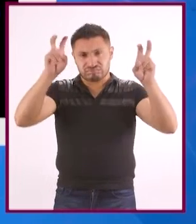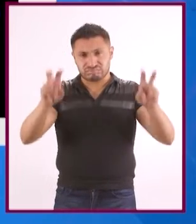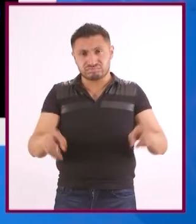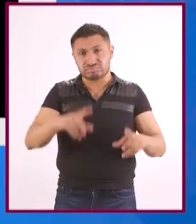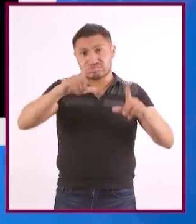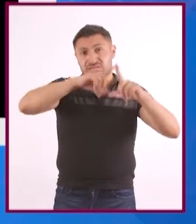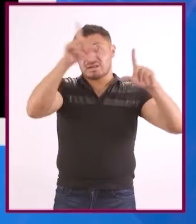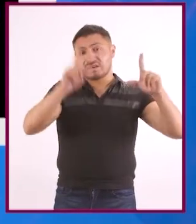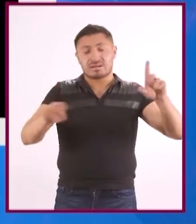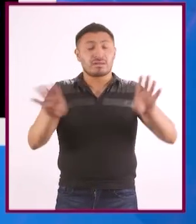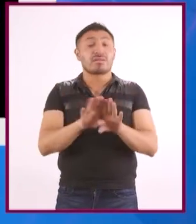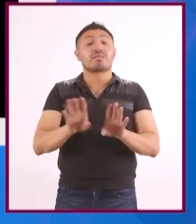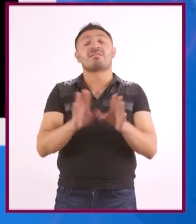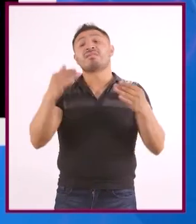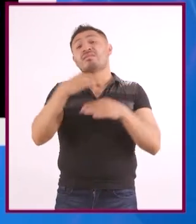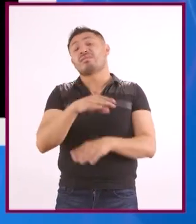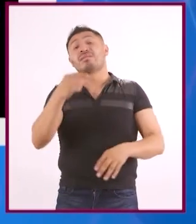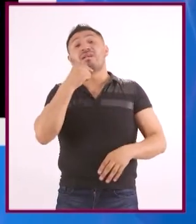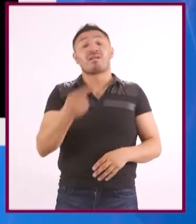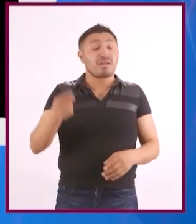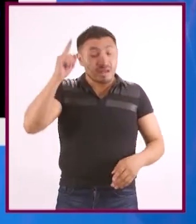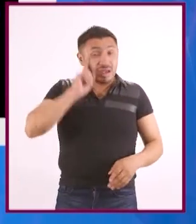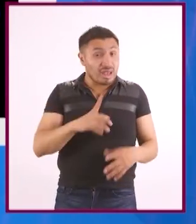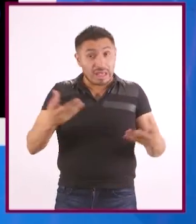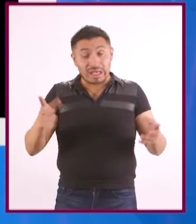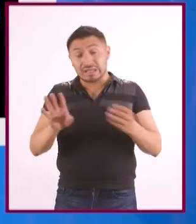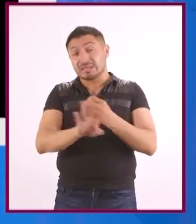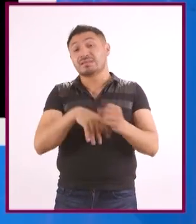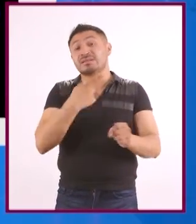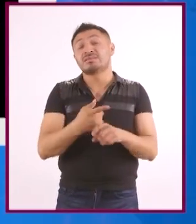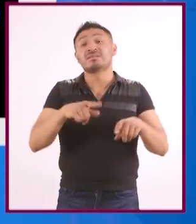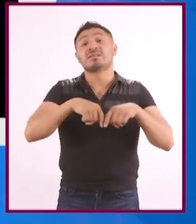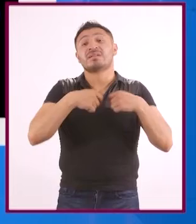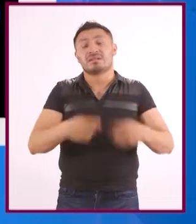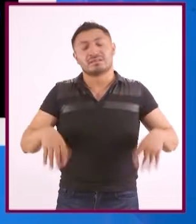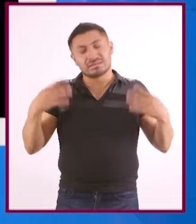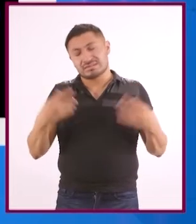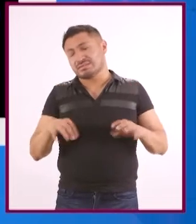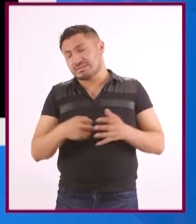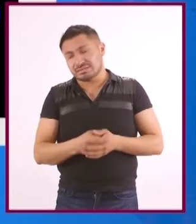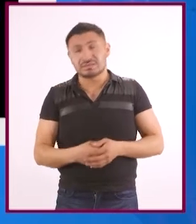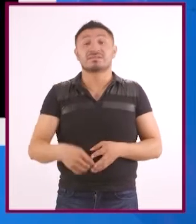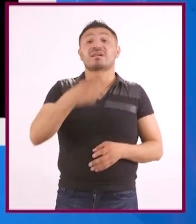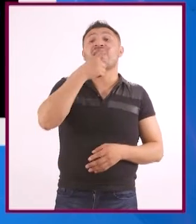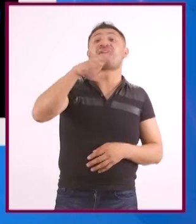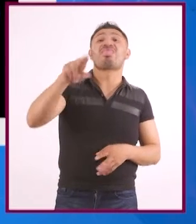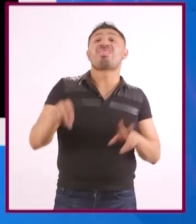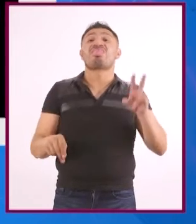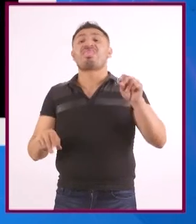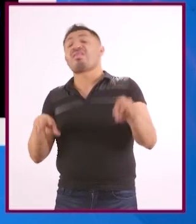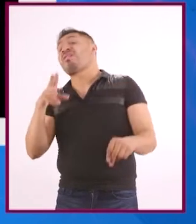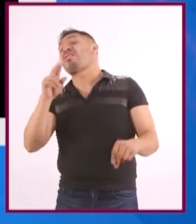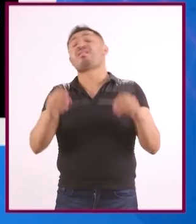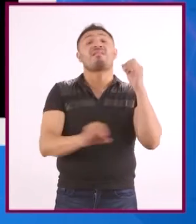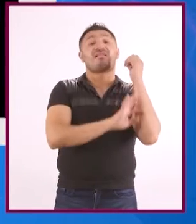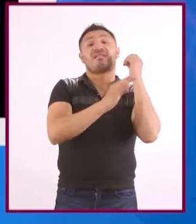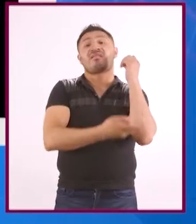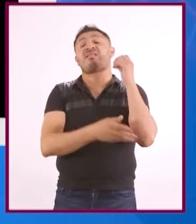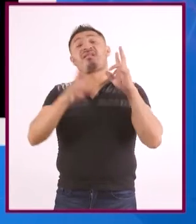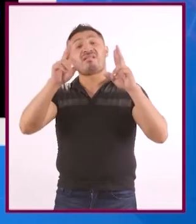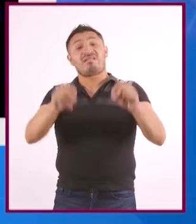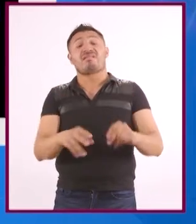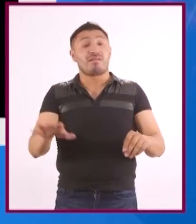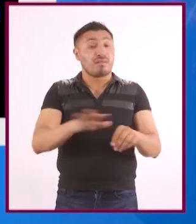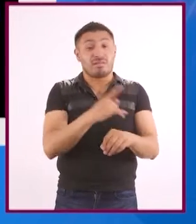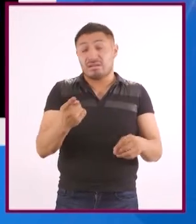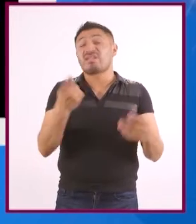República tratándose de niñas que fueron violadas y donde pues se les niega a terminar el embarazo porque